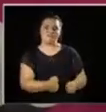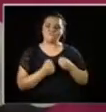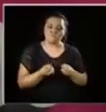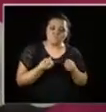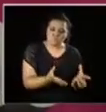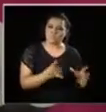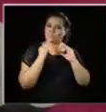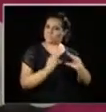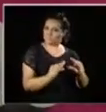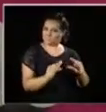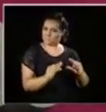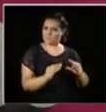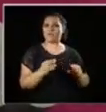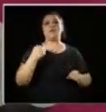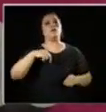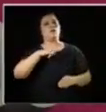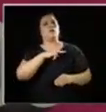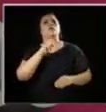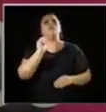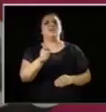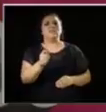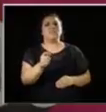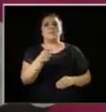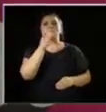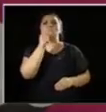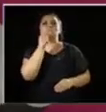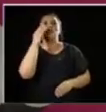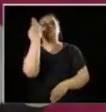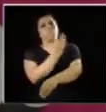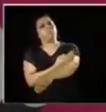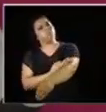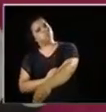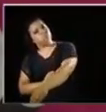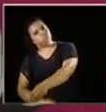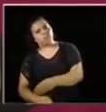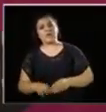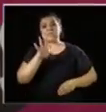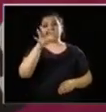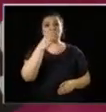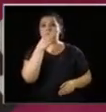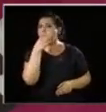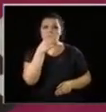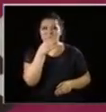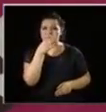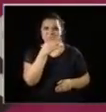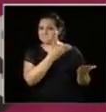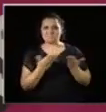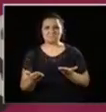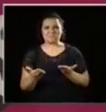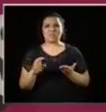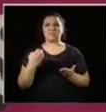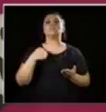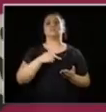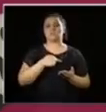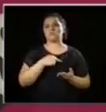no llegue en menos de 5 minutos. Y tenemos claro que lo que tenemos que hacer es responder y estaremos